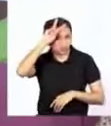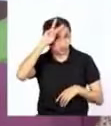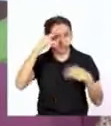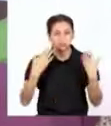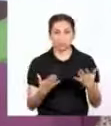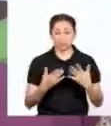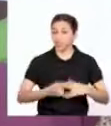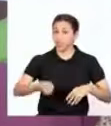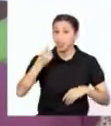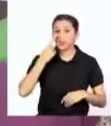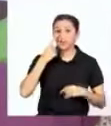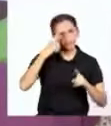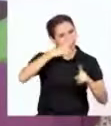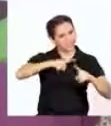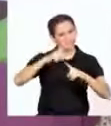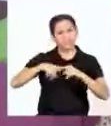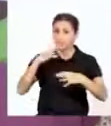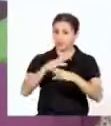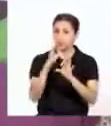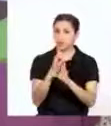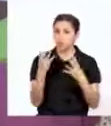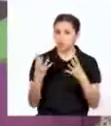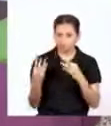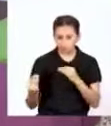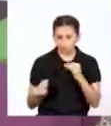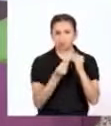nuestro país? Hemos ido conociendo algunos